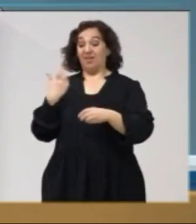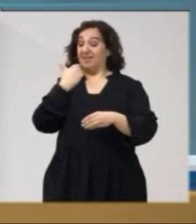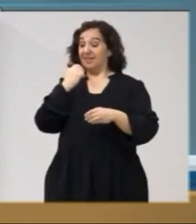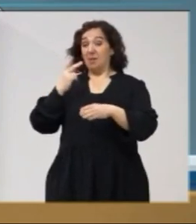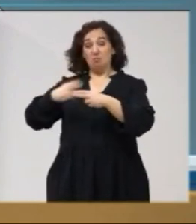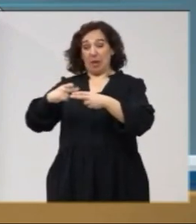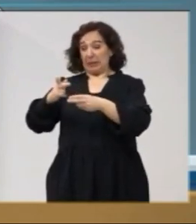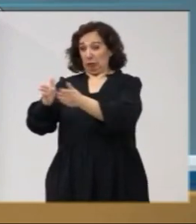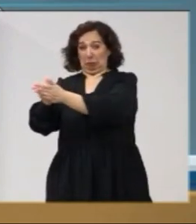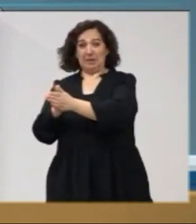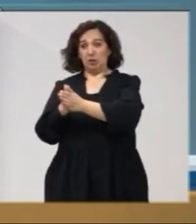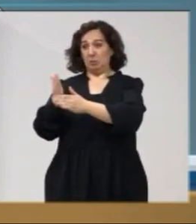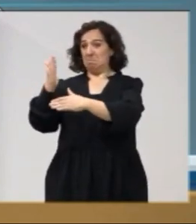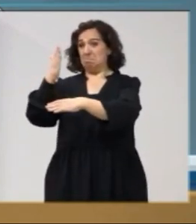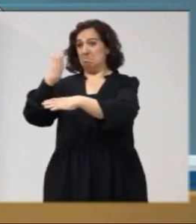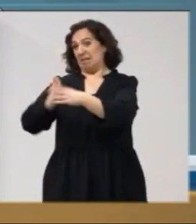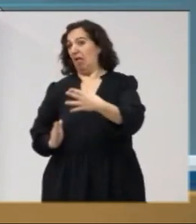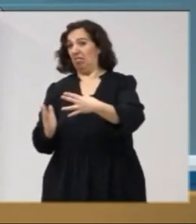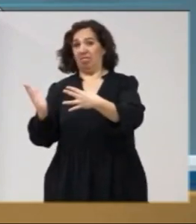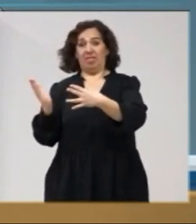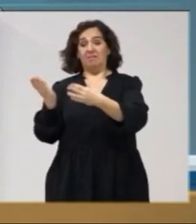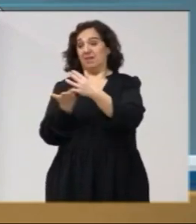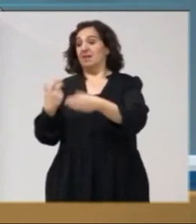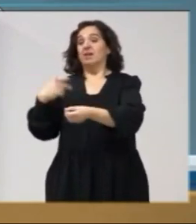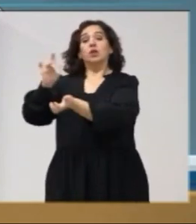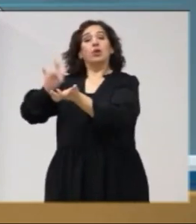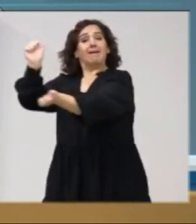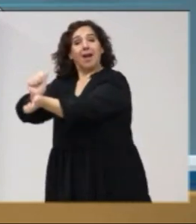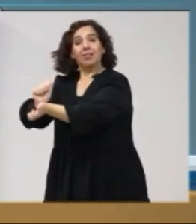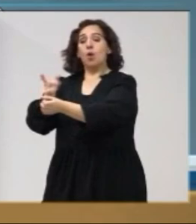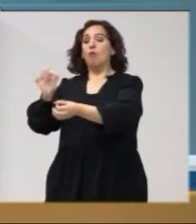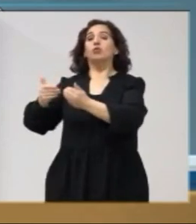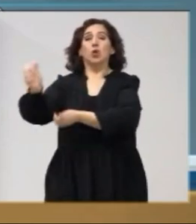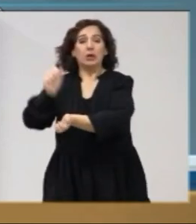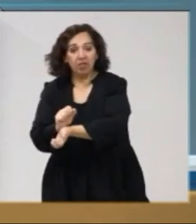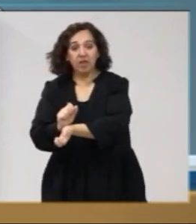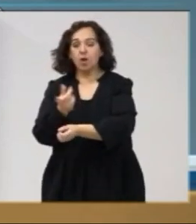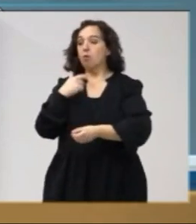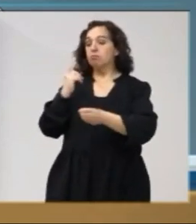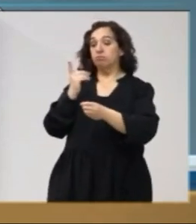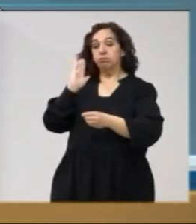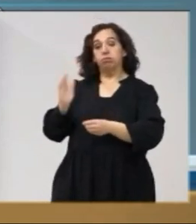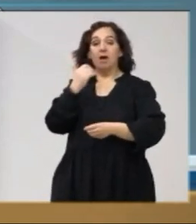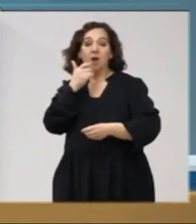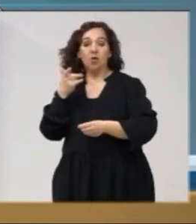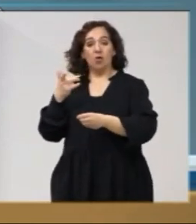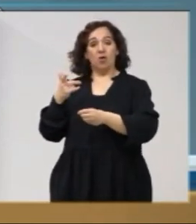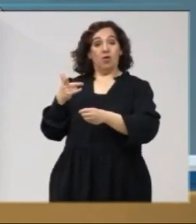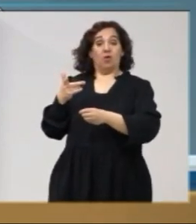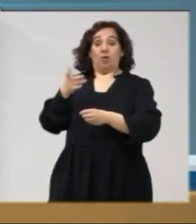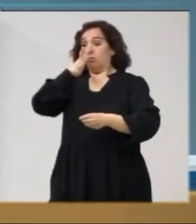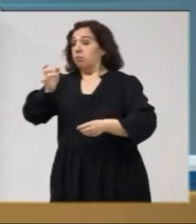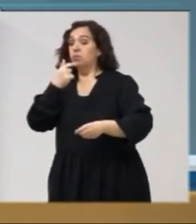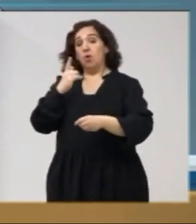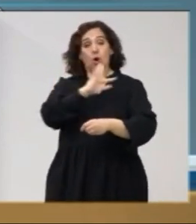mitad o están en la cárcel o van a estar en la cárcel o han estado procesados por meter la